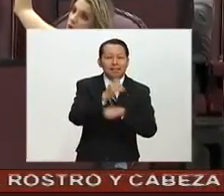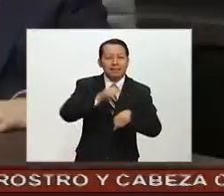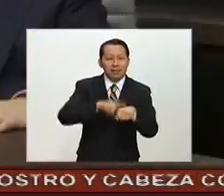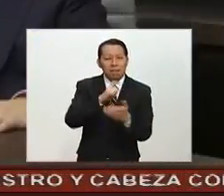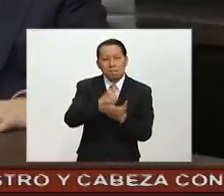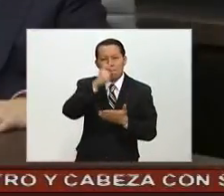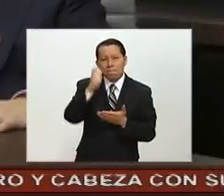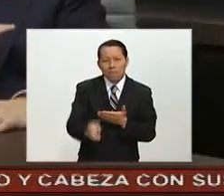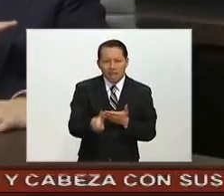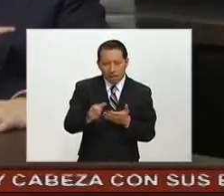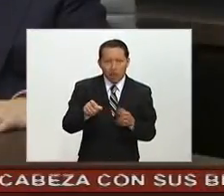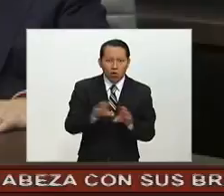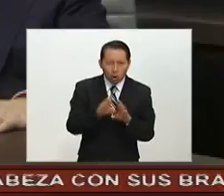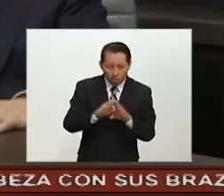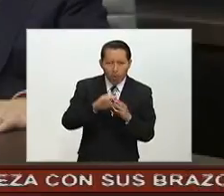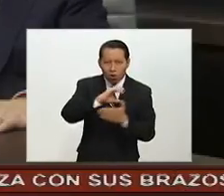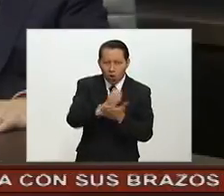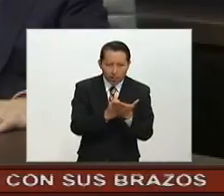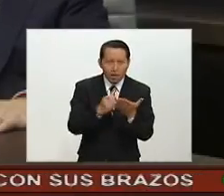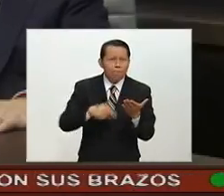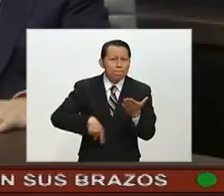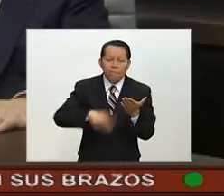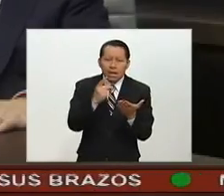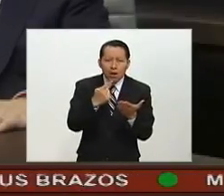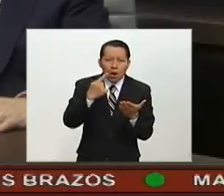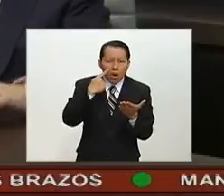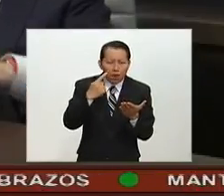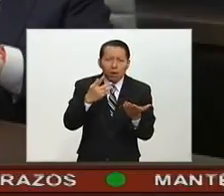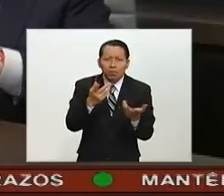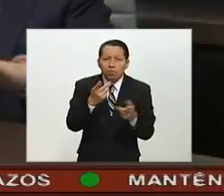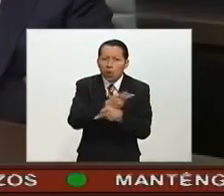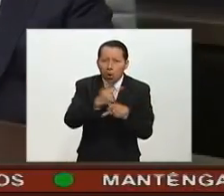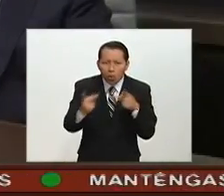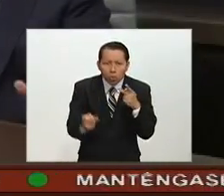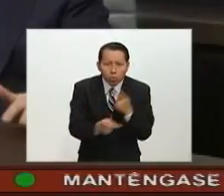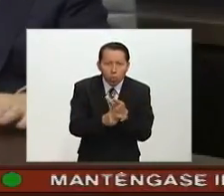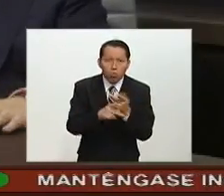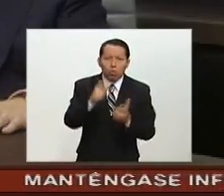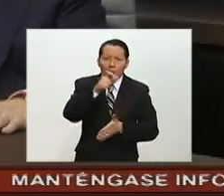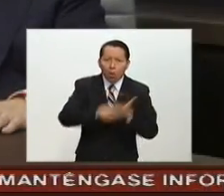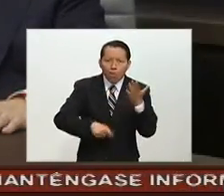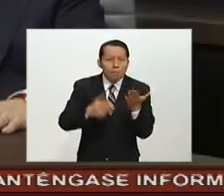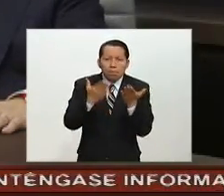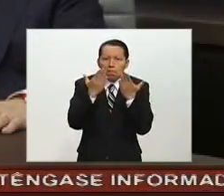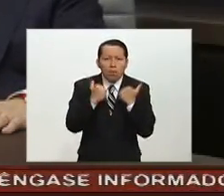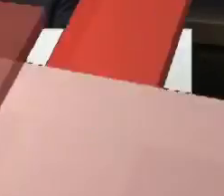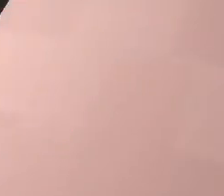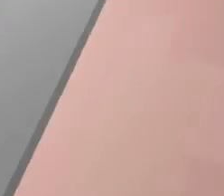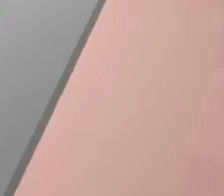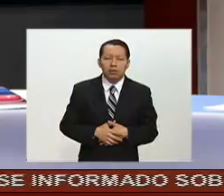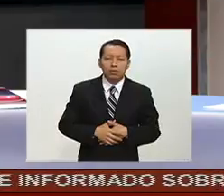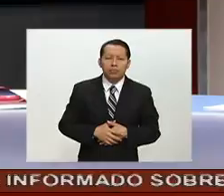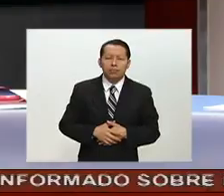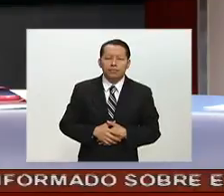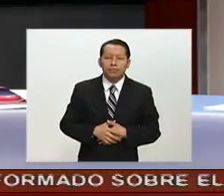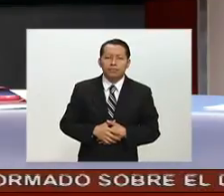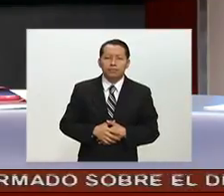la adjudicación de contratos, pero en los que no existen los productos comprados y integrados.